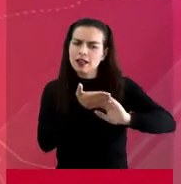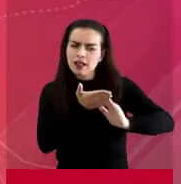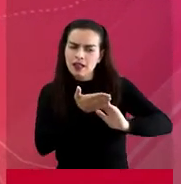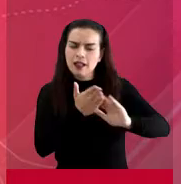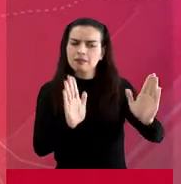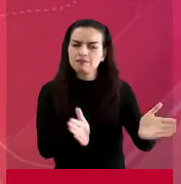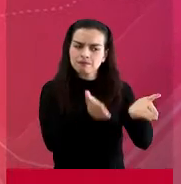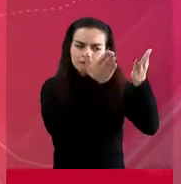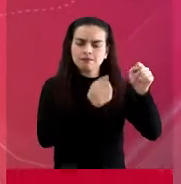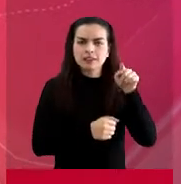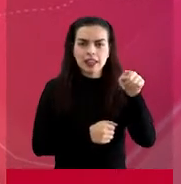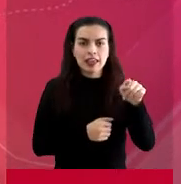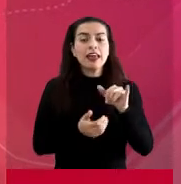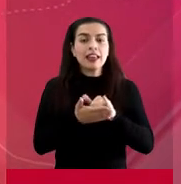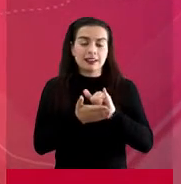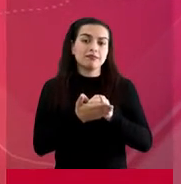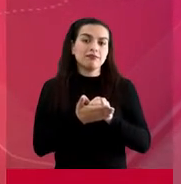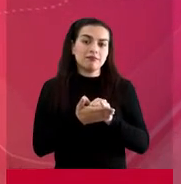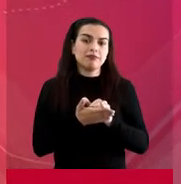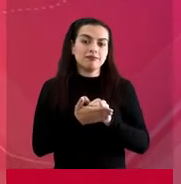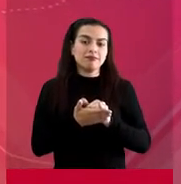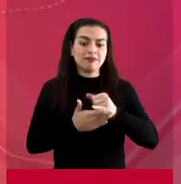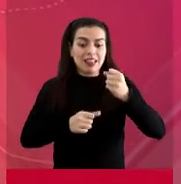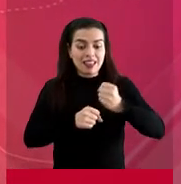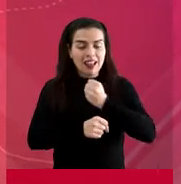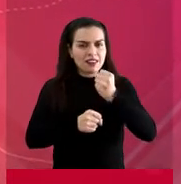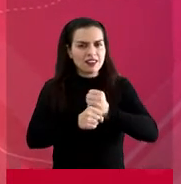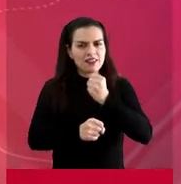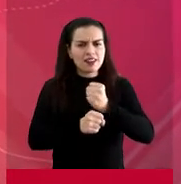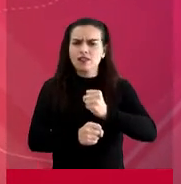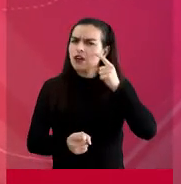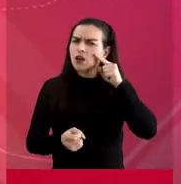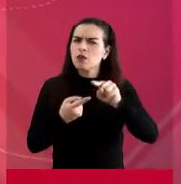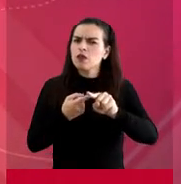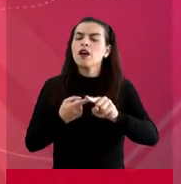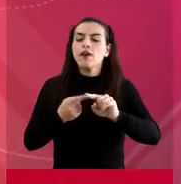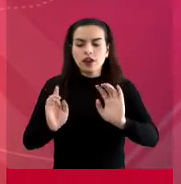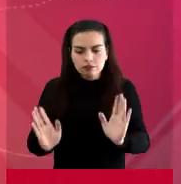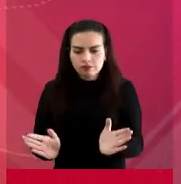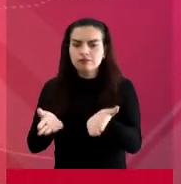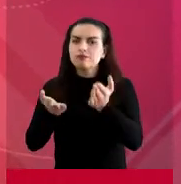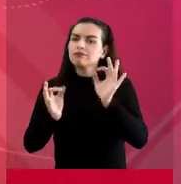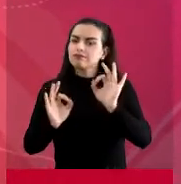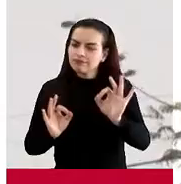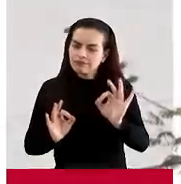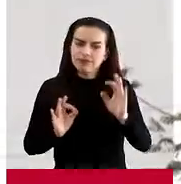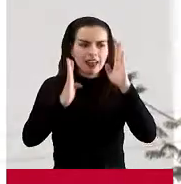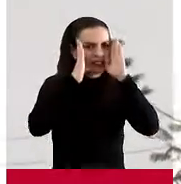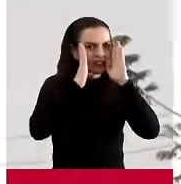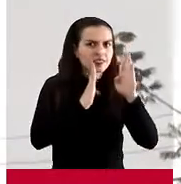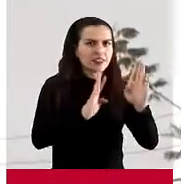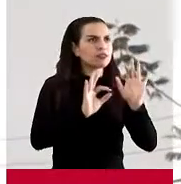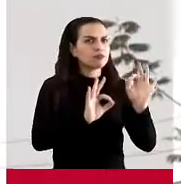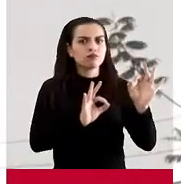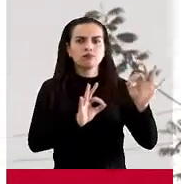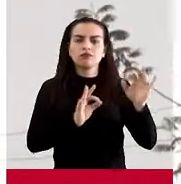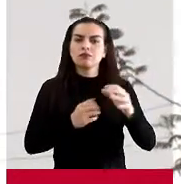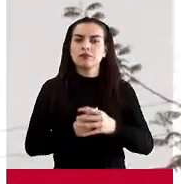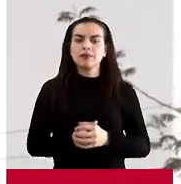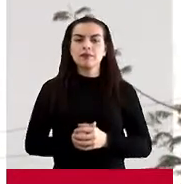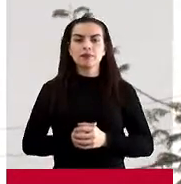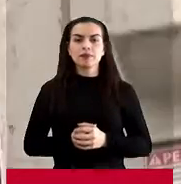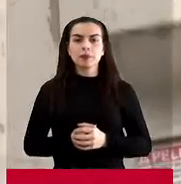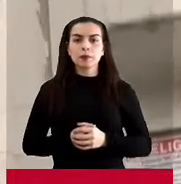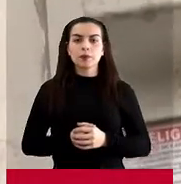que terminan fundamentalmente con nuevos circuitos en las redes de media tensión, redes de distribución. La modernización de las